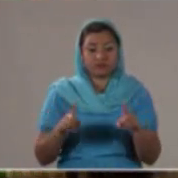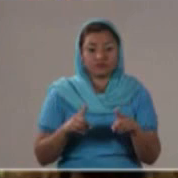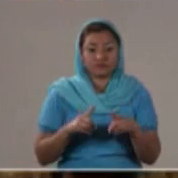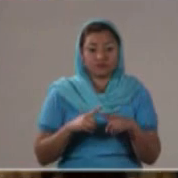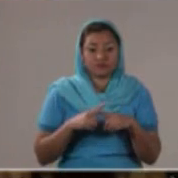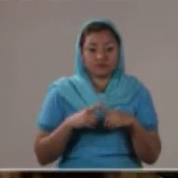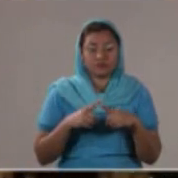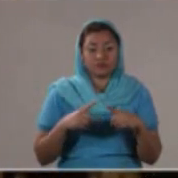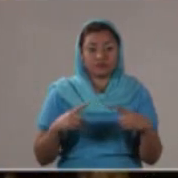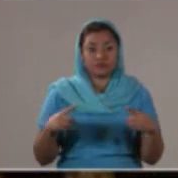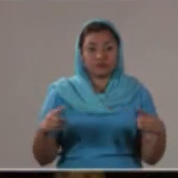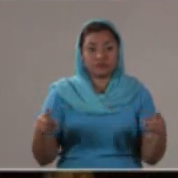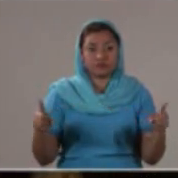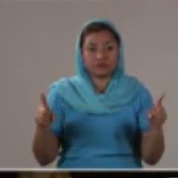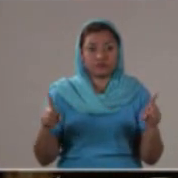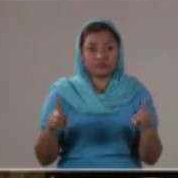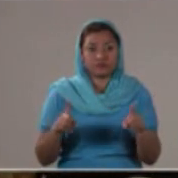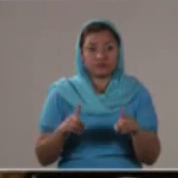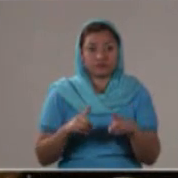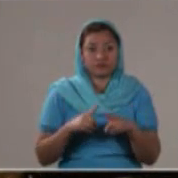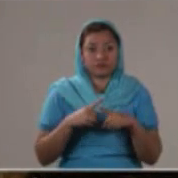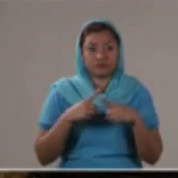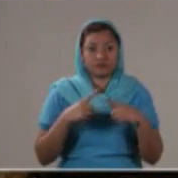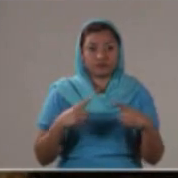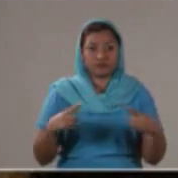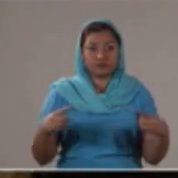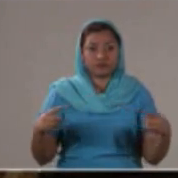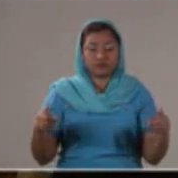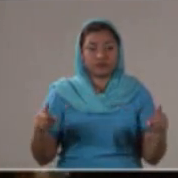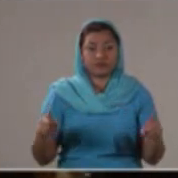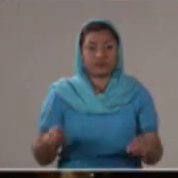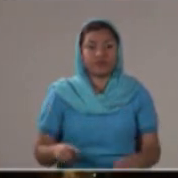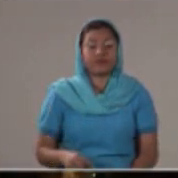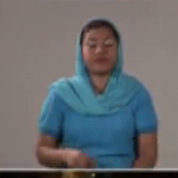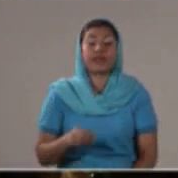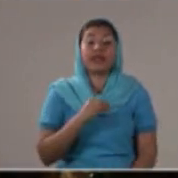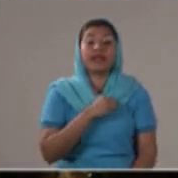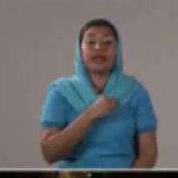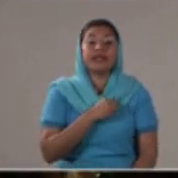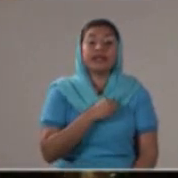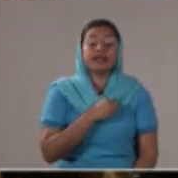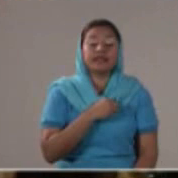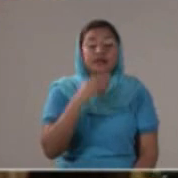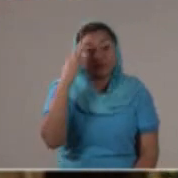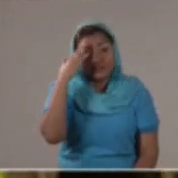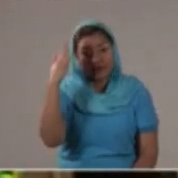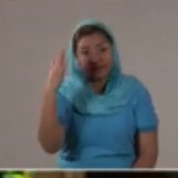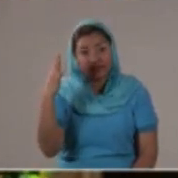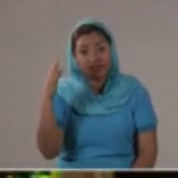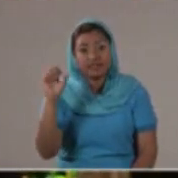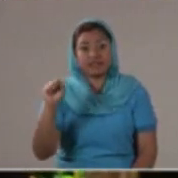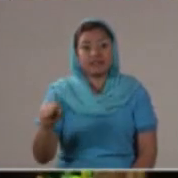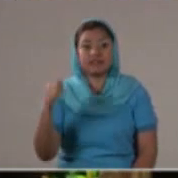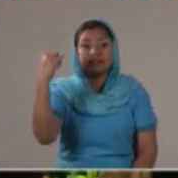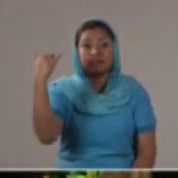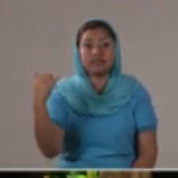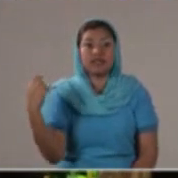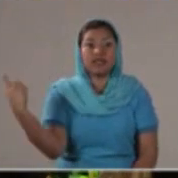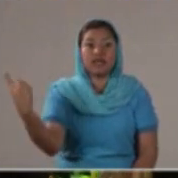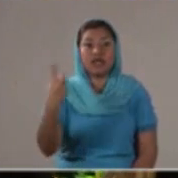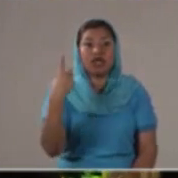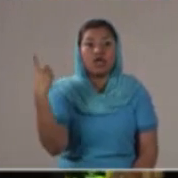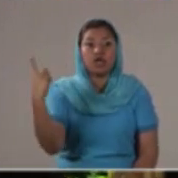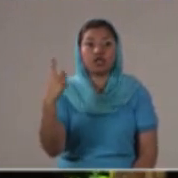Vamos a esperar a que todos tengan del pan y del vino. No sé si los anexos ya están. Vamos a